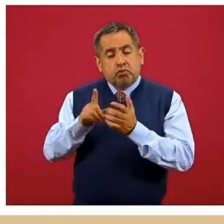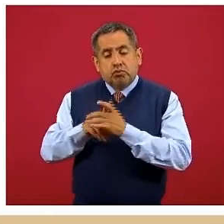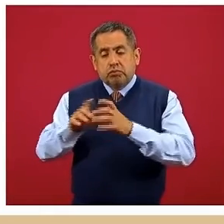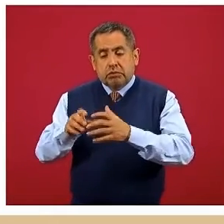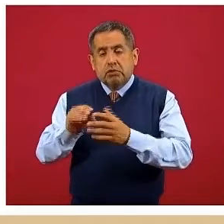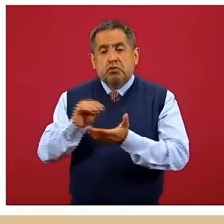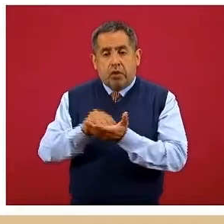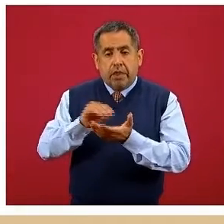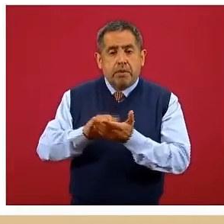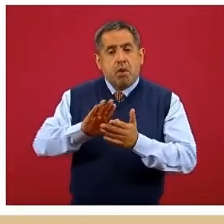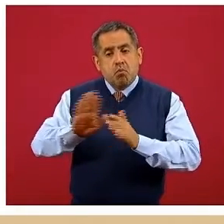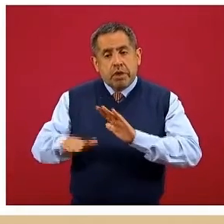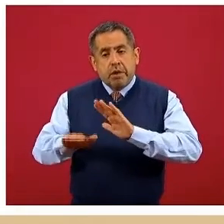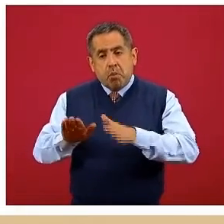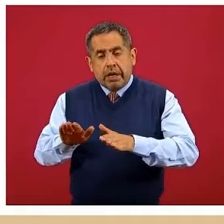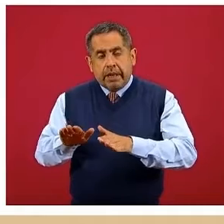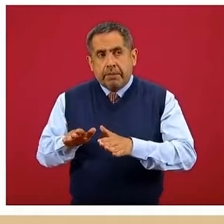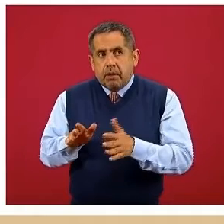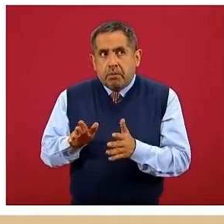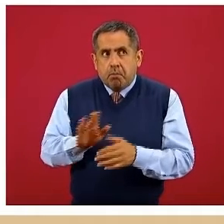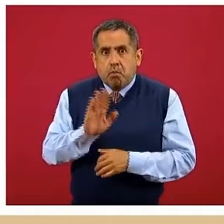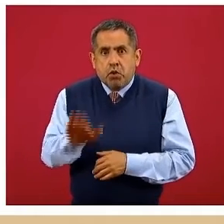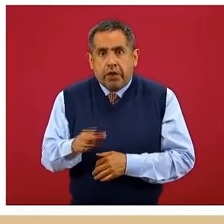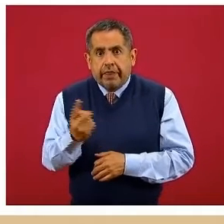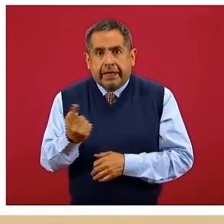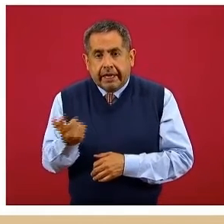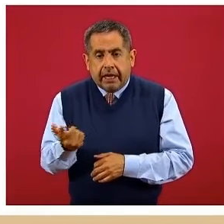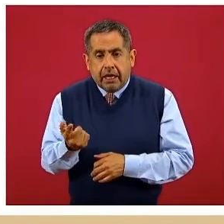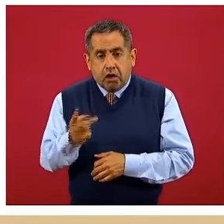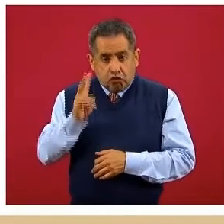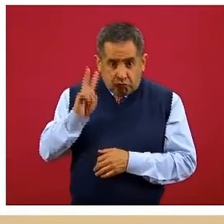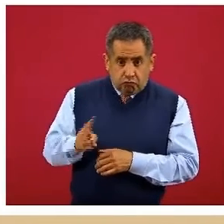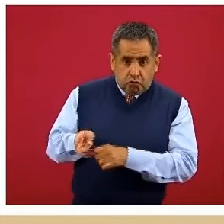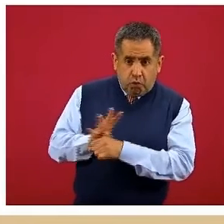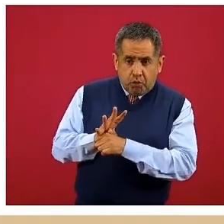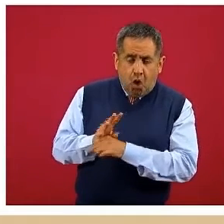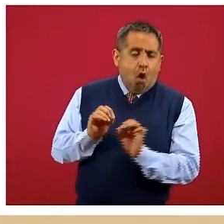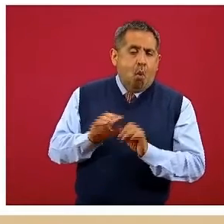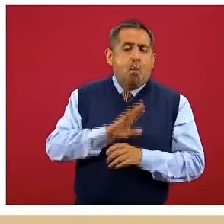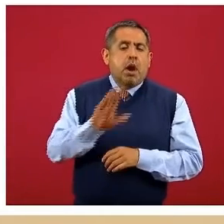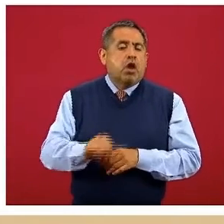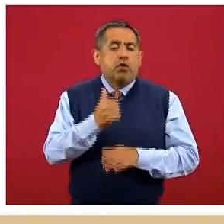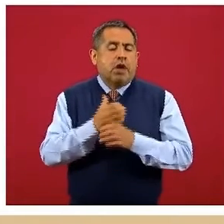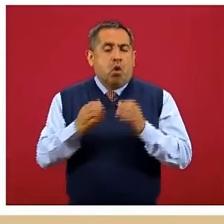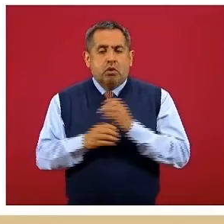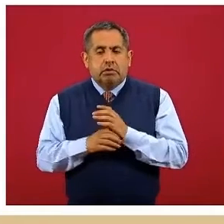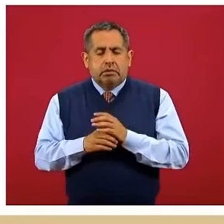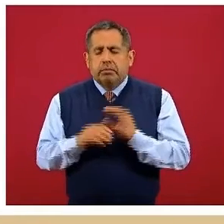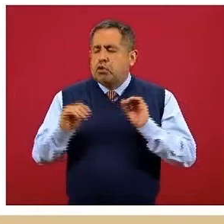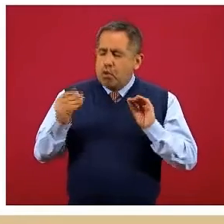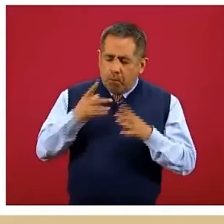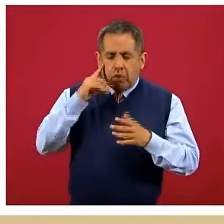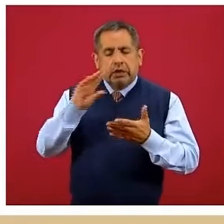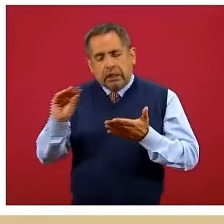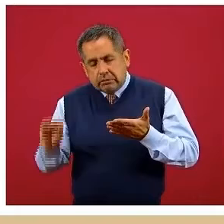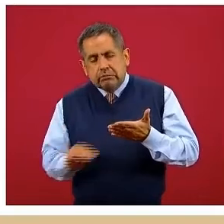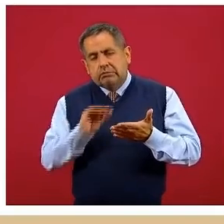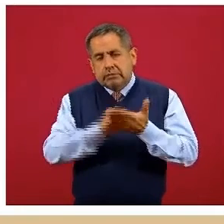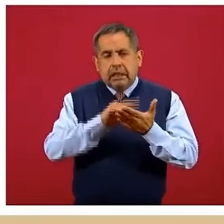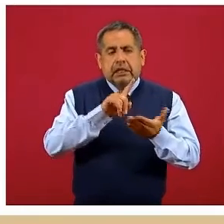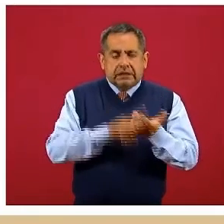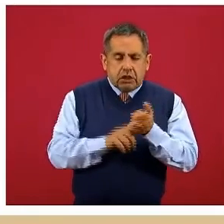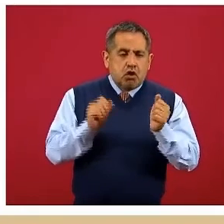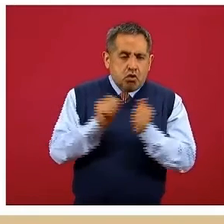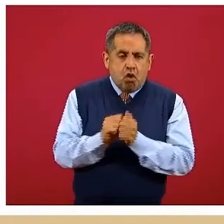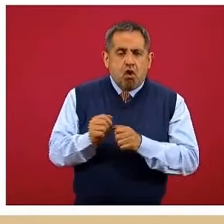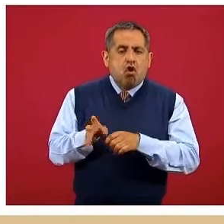han fallecido, en donde todavía no tenemos un resultado de laboratorio, pero para efectos de poder ver el comportamiento y la tendencia de